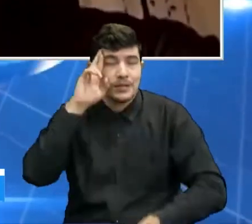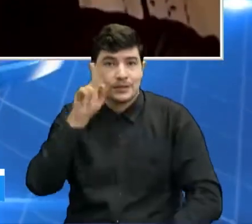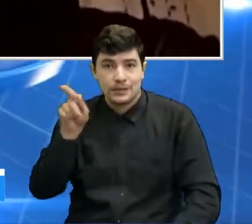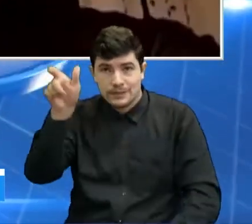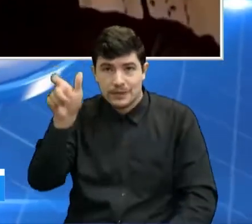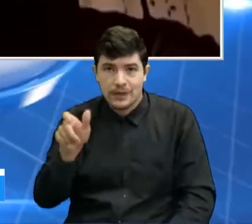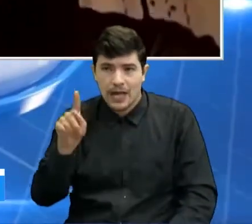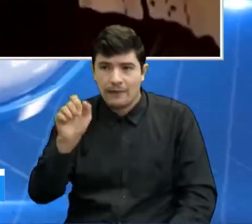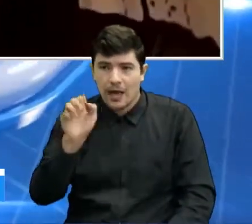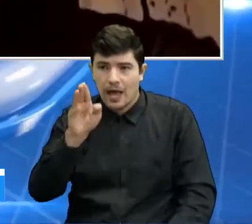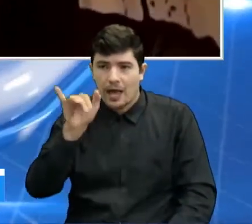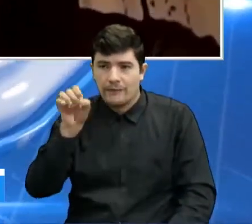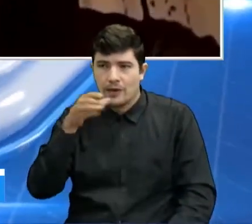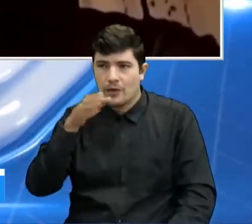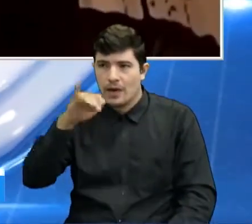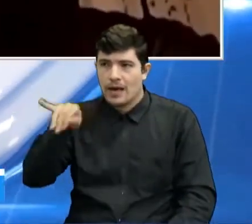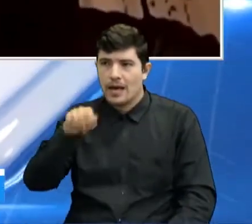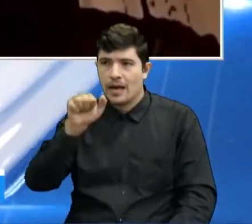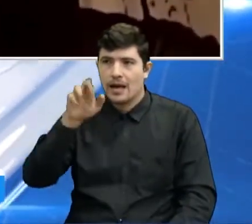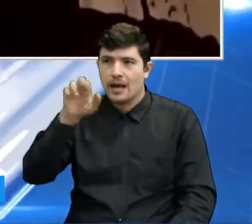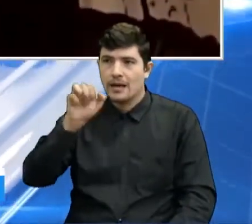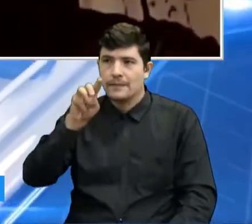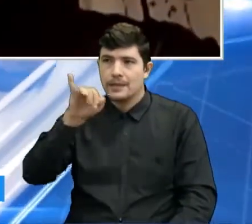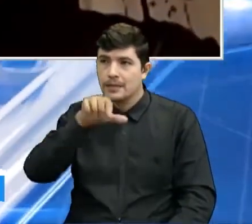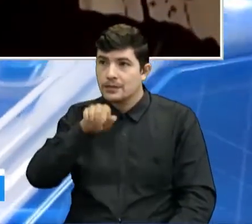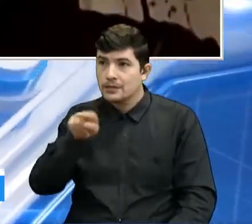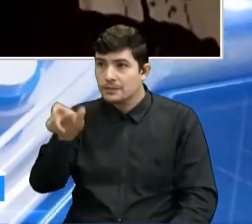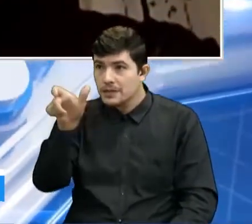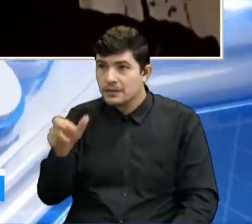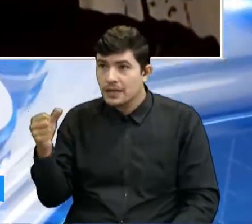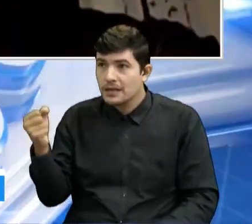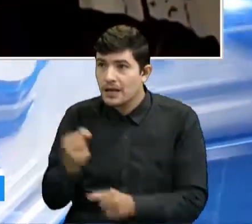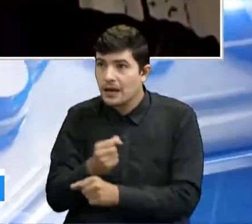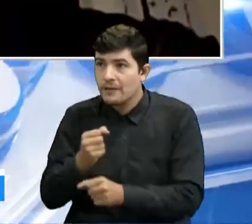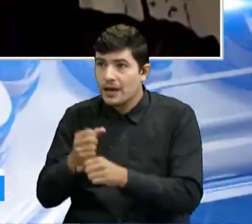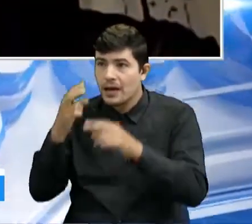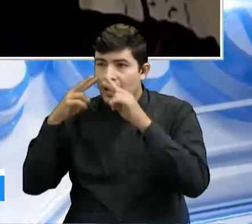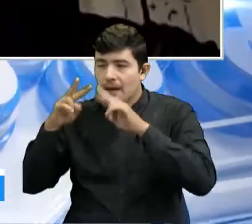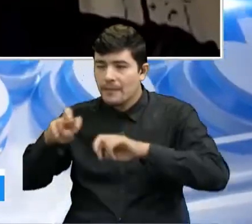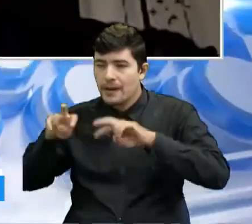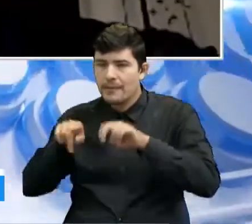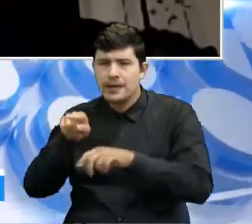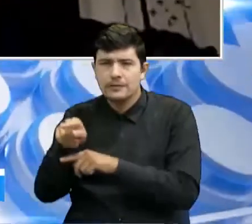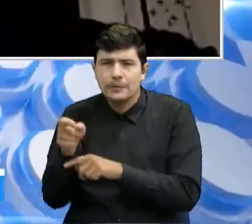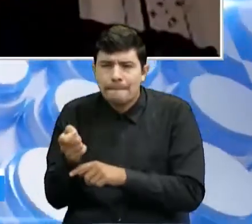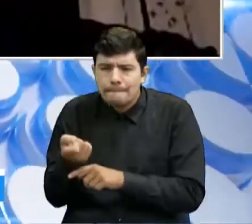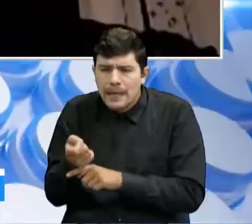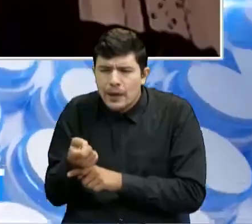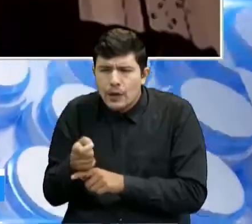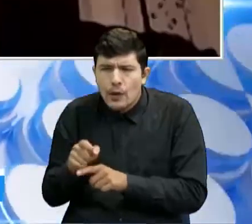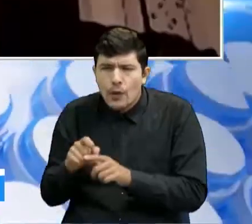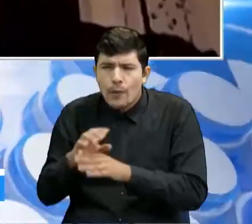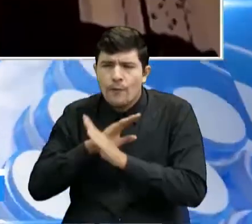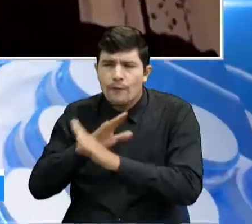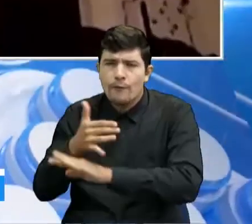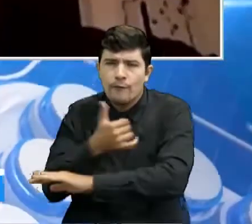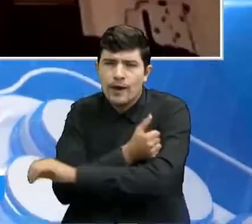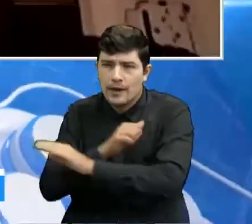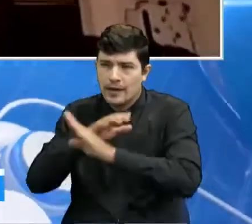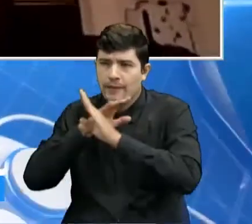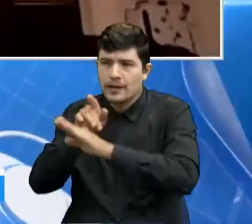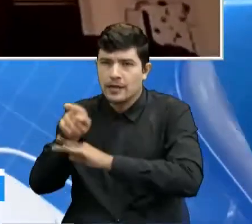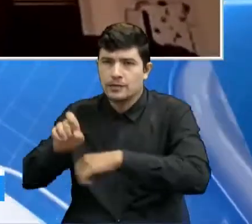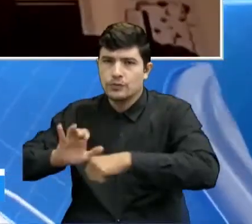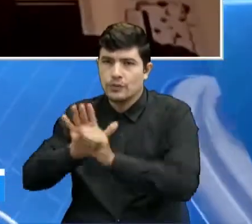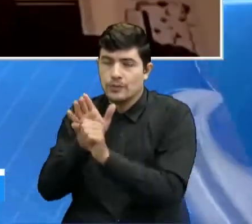médico investigador santandereano, quien se encuentra trabajando en la investigación justamente de una microvacuna contra este virus. Doctor Fabio,